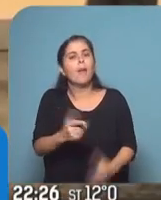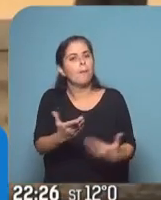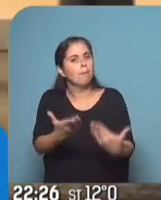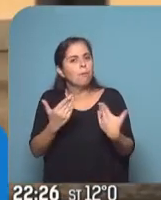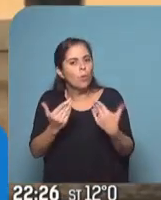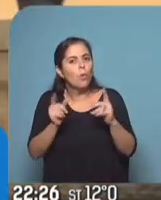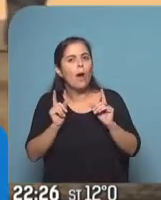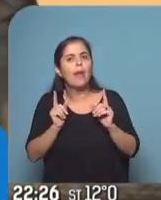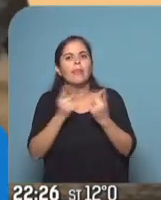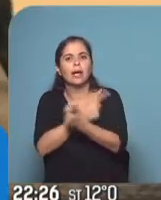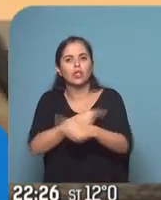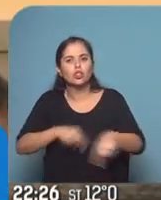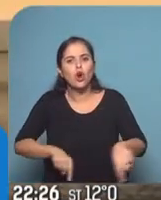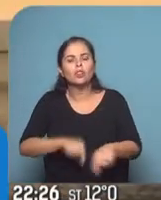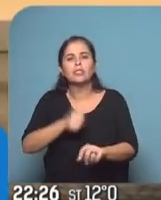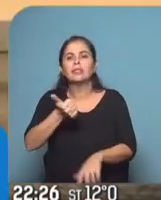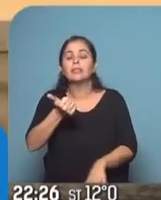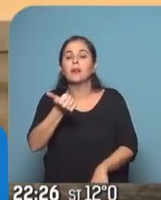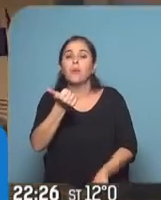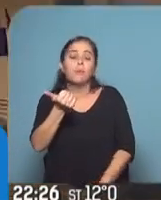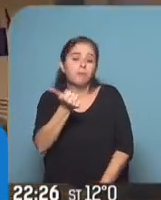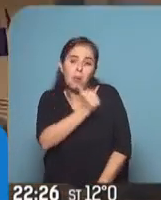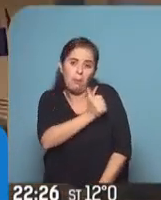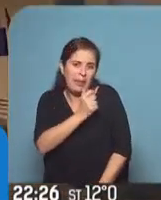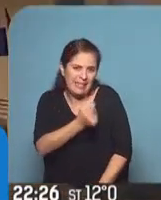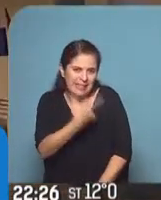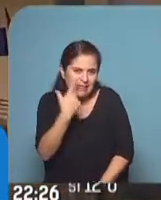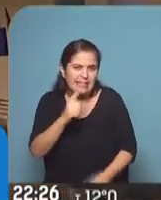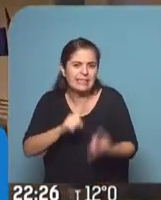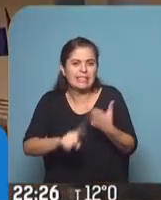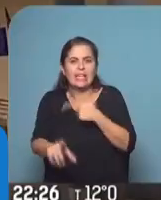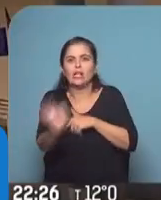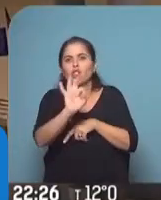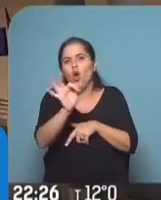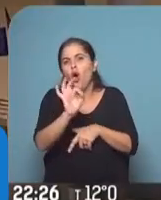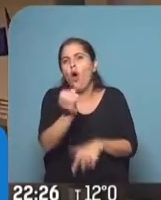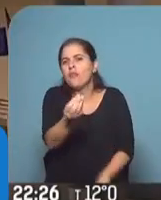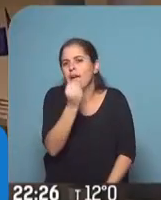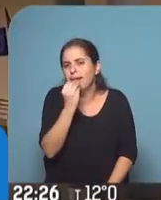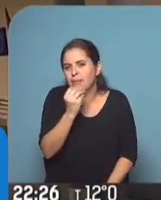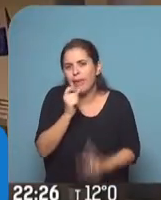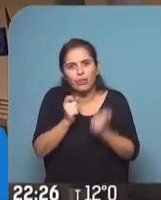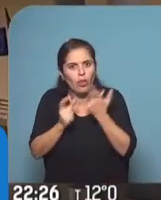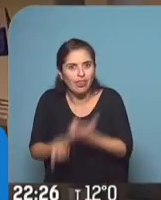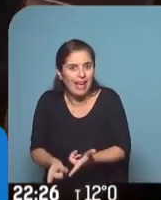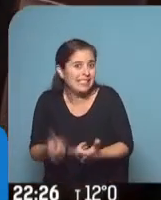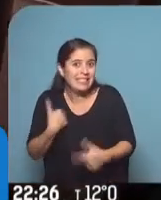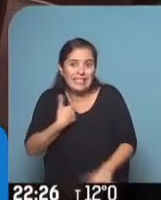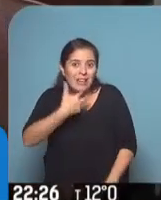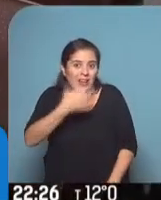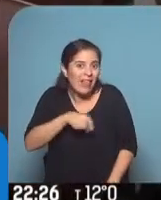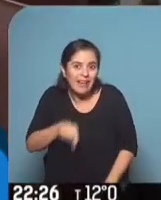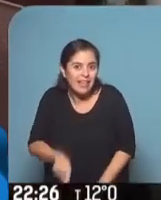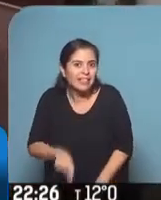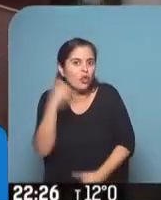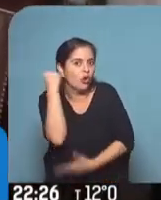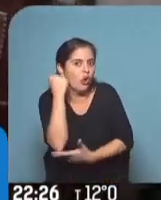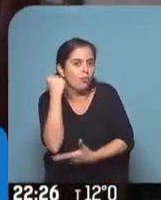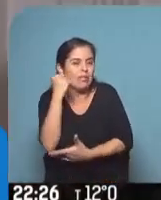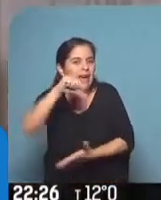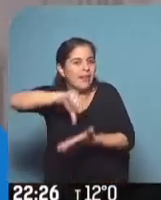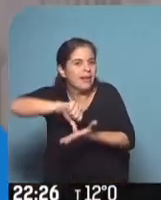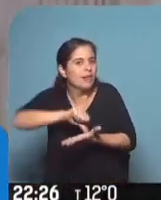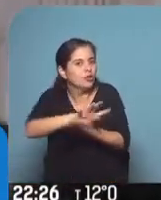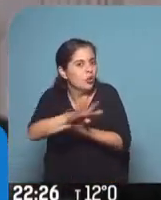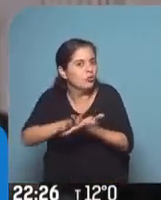suministro de alimentos y medicinas de carácter humanitario, lo cual no mejorará la castigada economía iraní. En parte, es